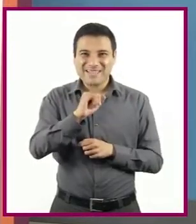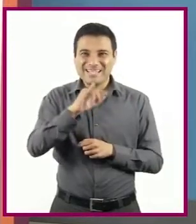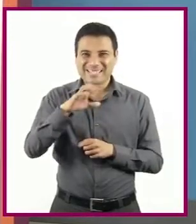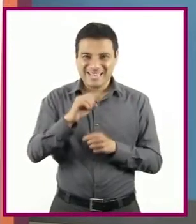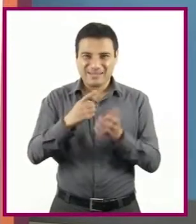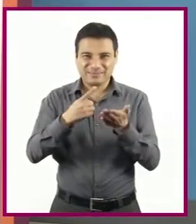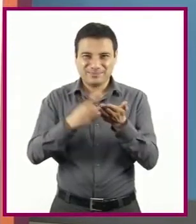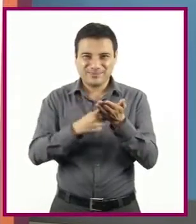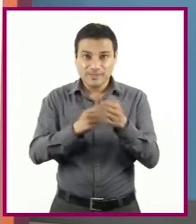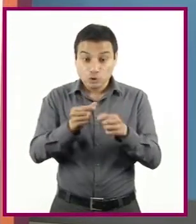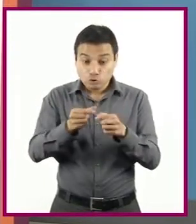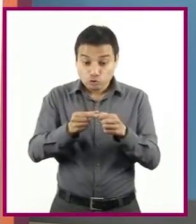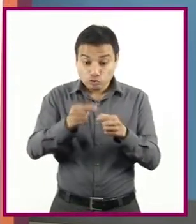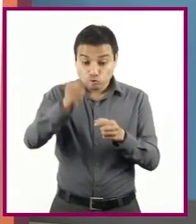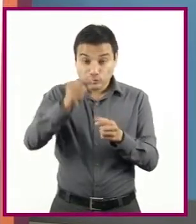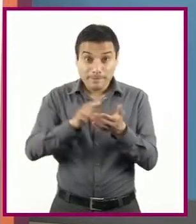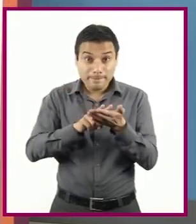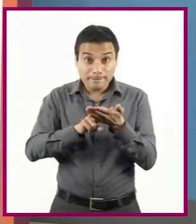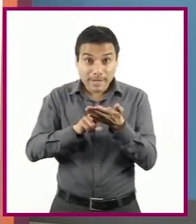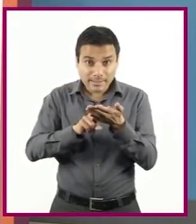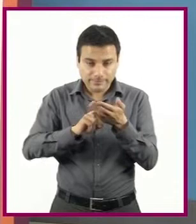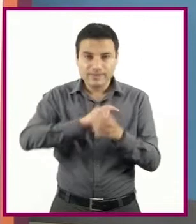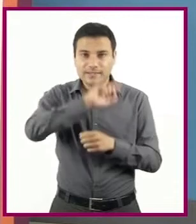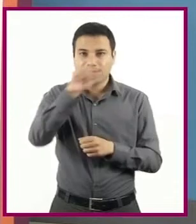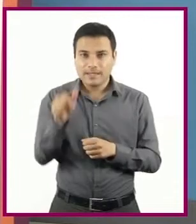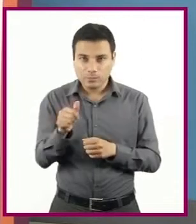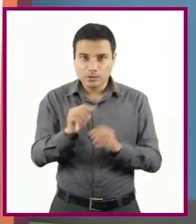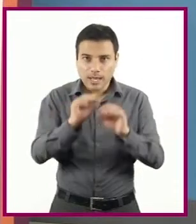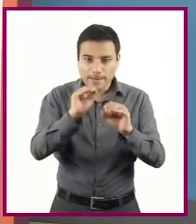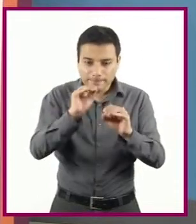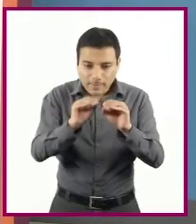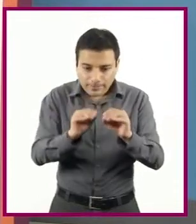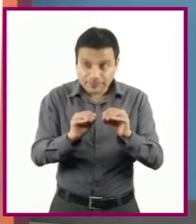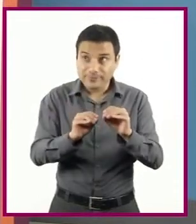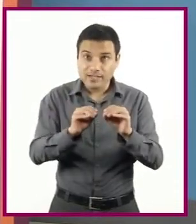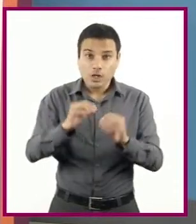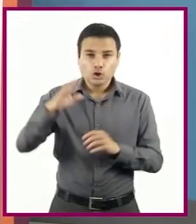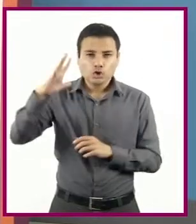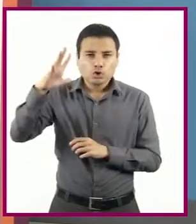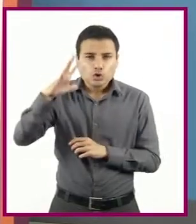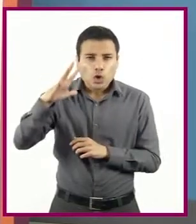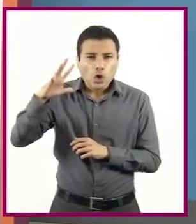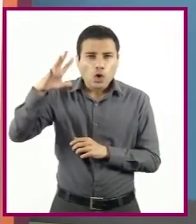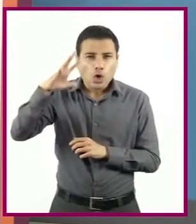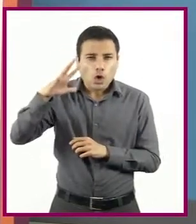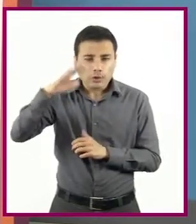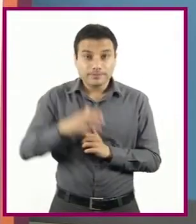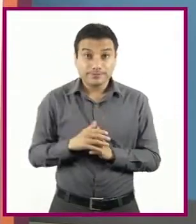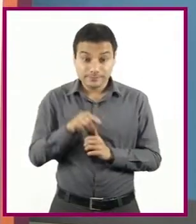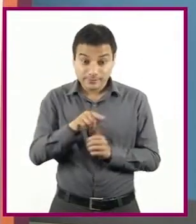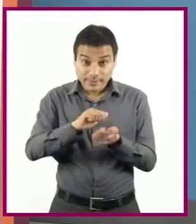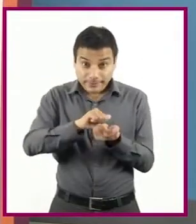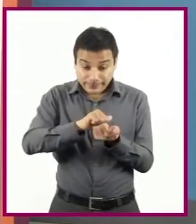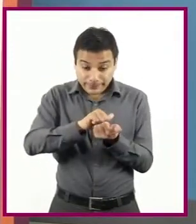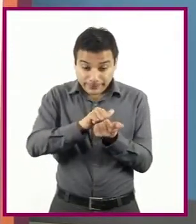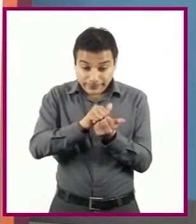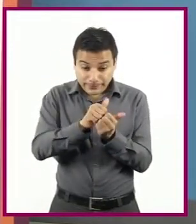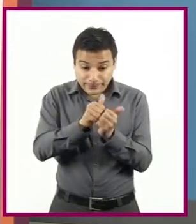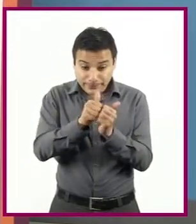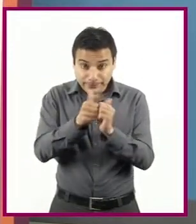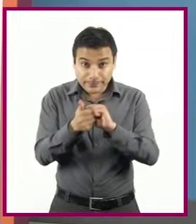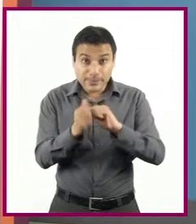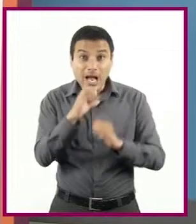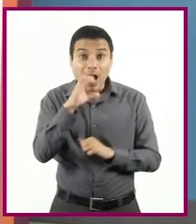los totonacos exponían los frutos al sol sobre lienzos para que se secaran. Ya cuando estaban lo suficientemente